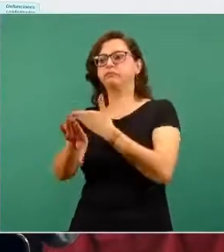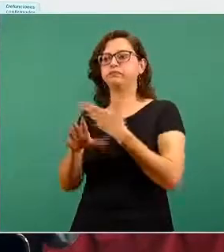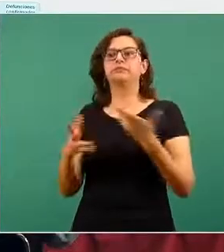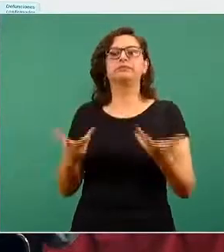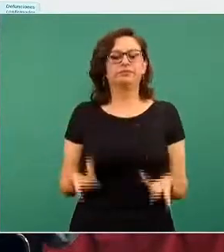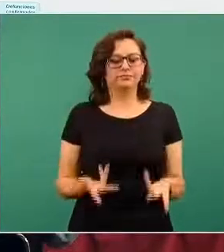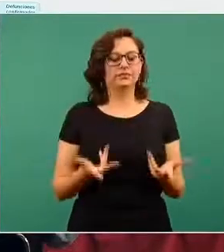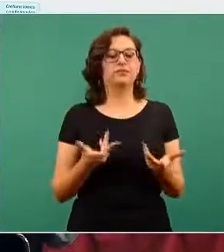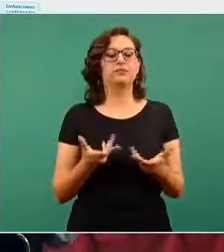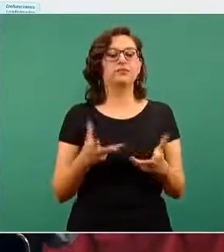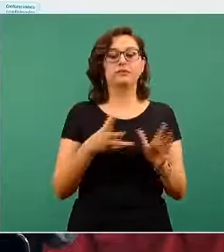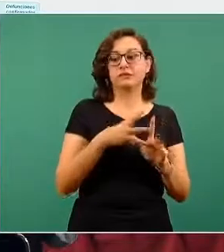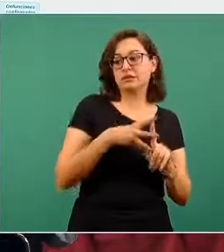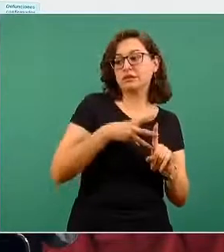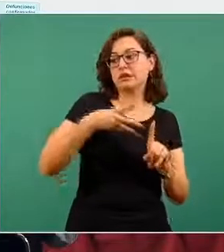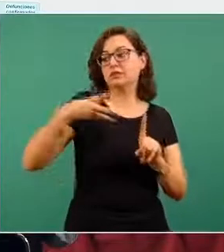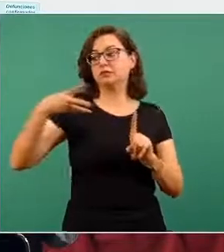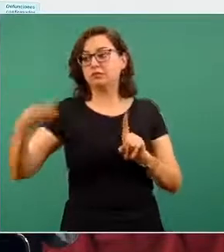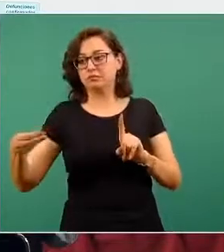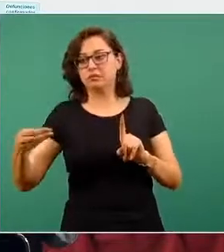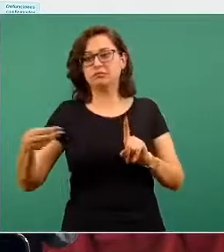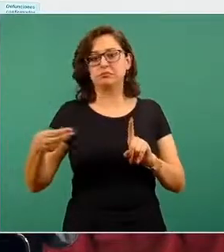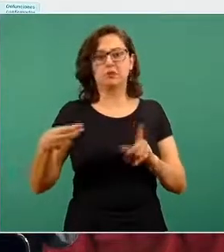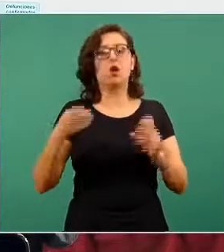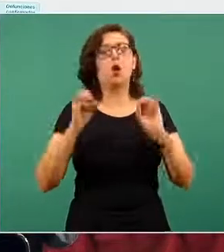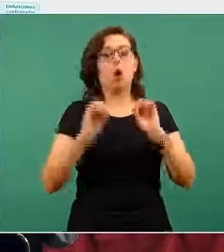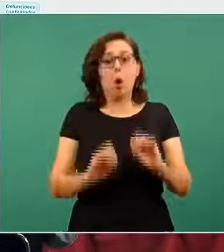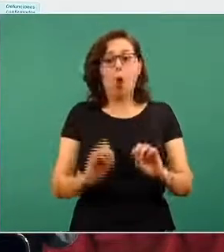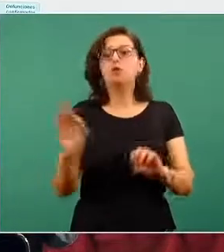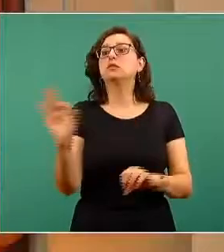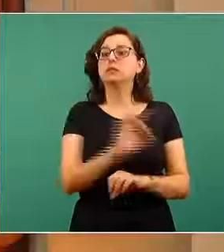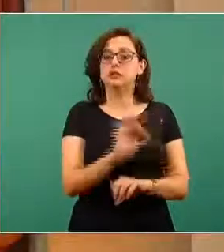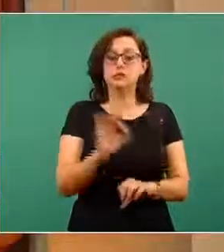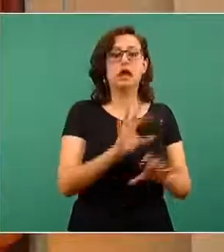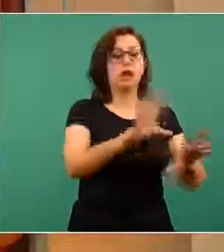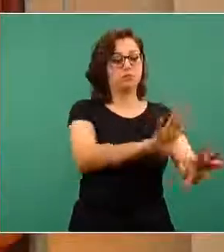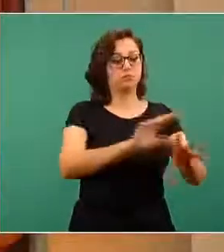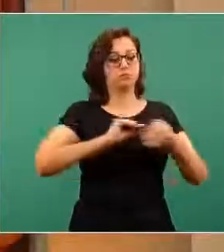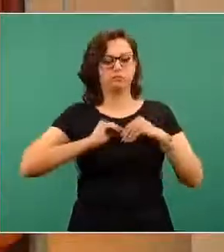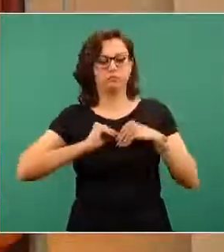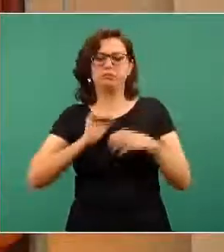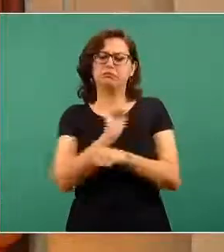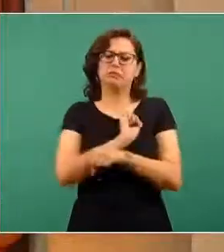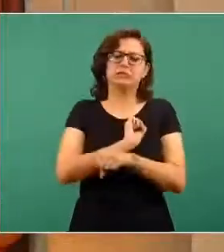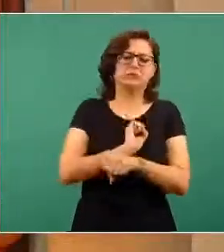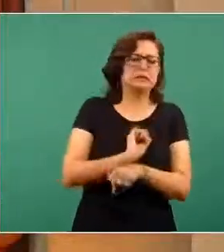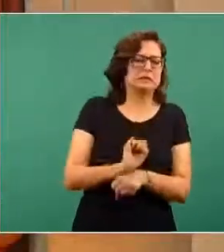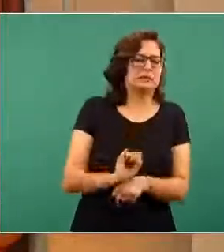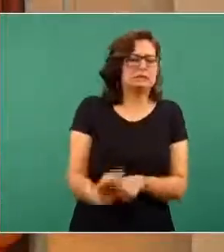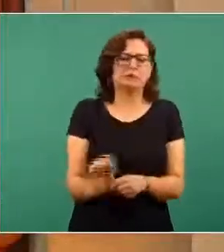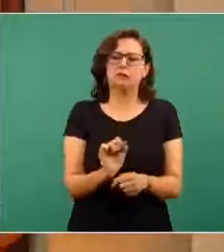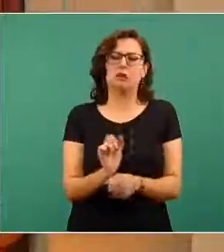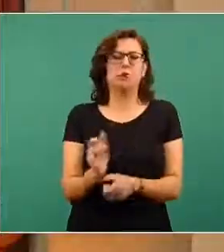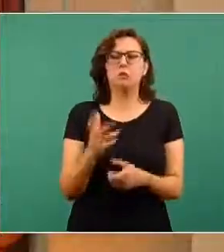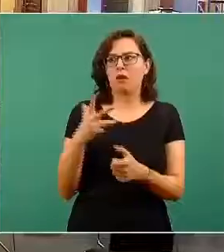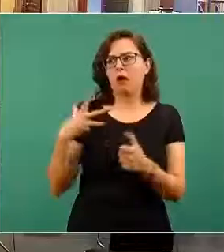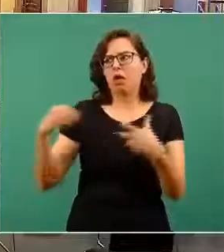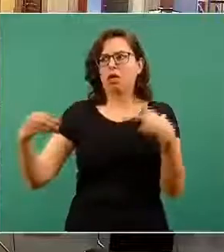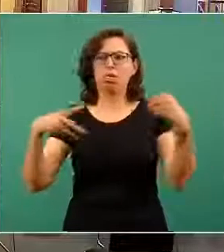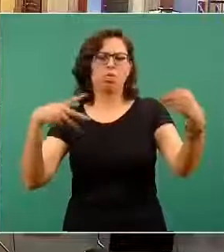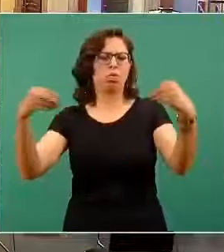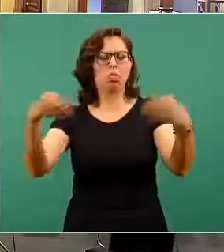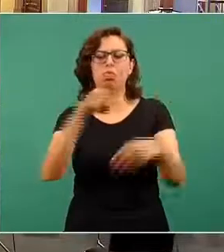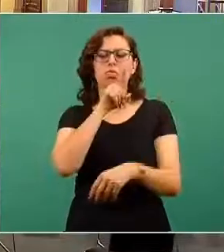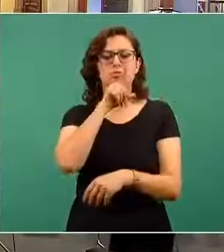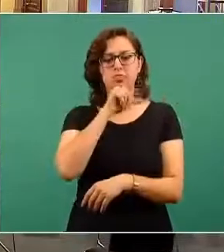enfermar, como en su momento de al enfermar tener una carga viral que pueda contagiar suficiente, que pueda contagiar a otras